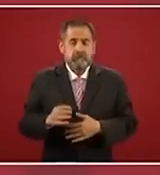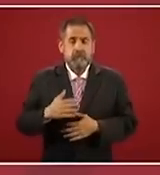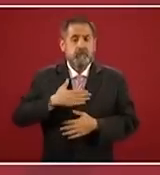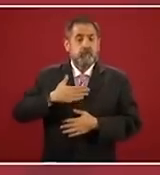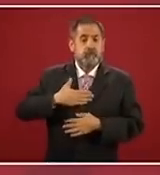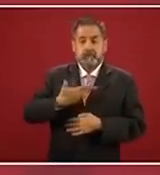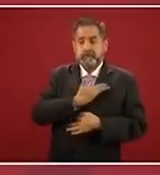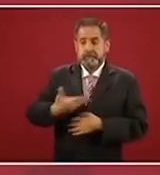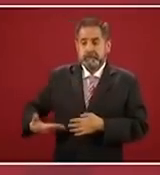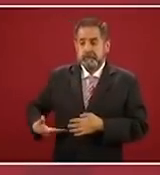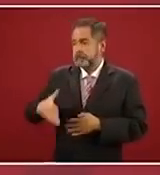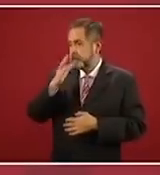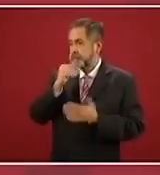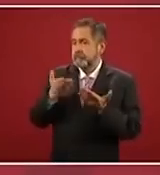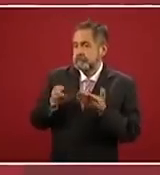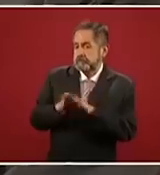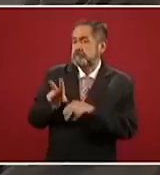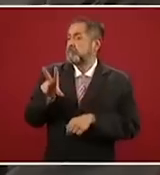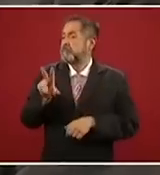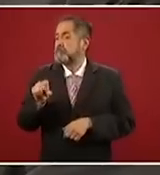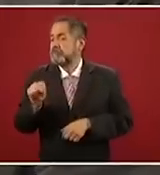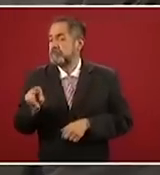Ejecutivo decir